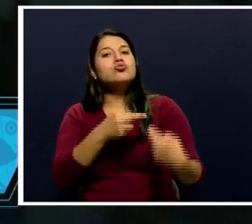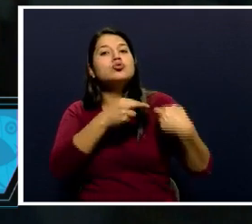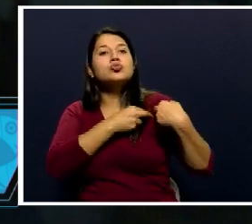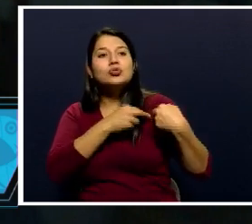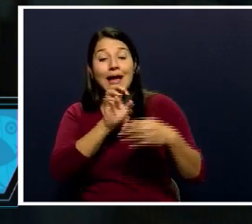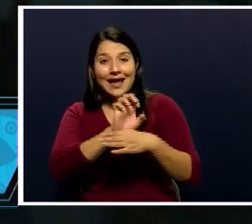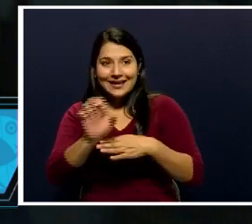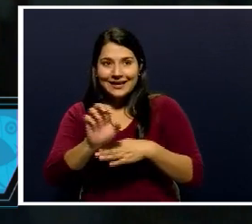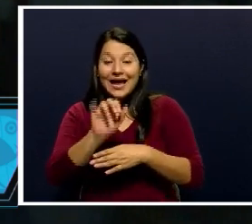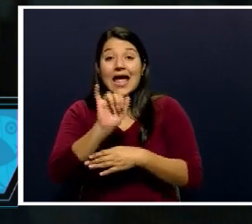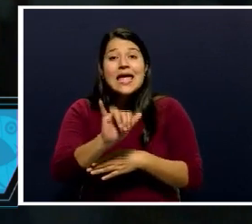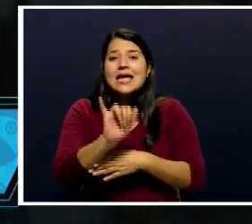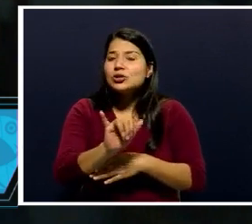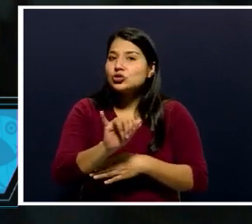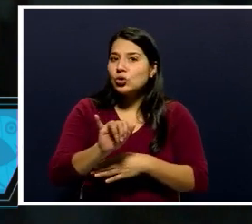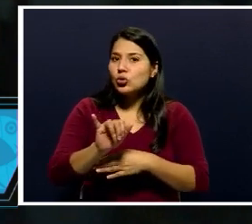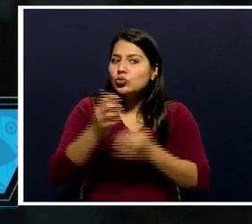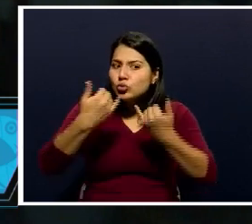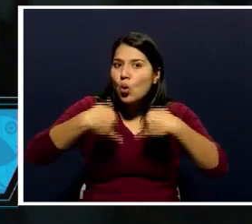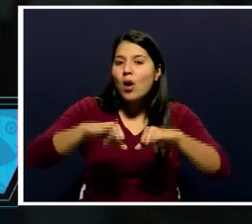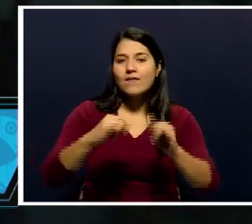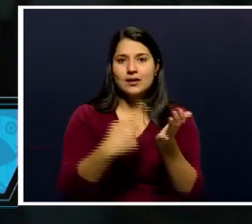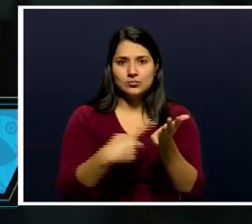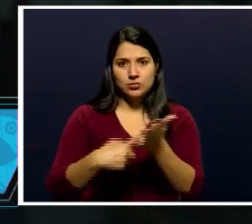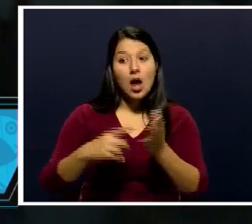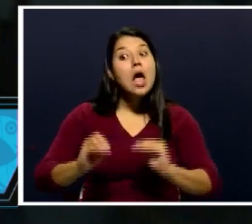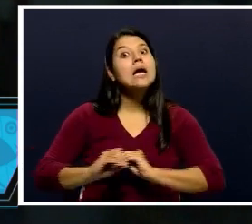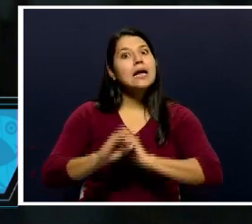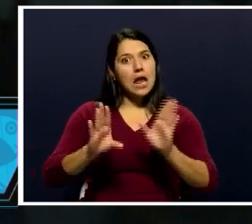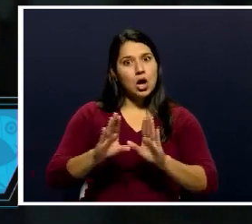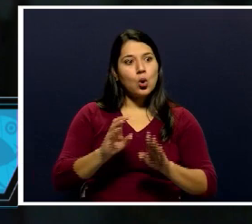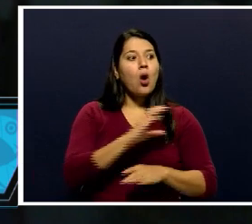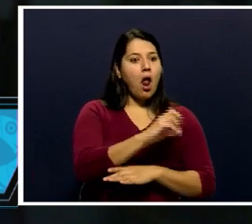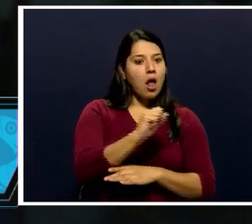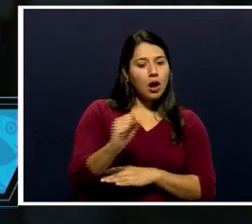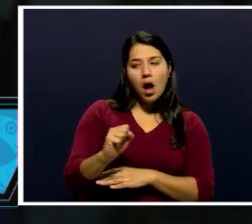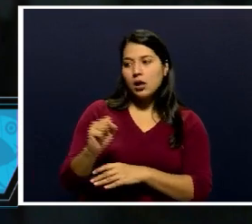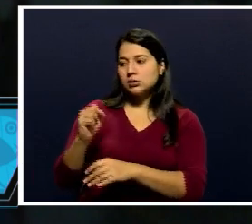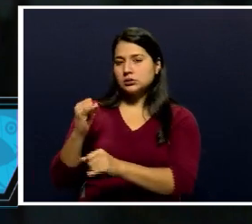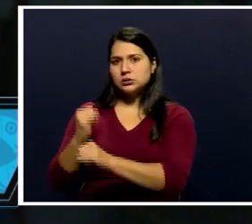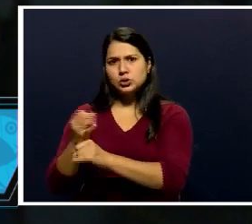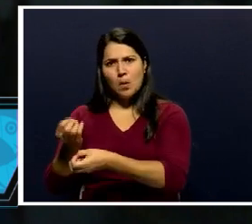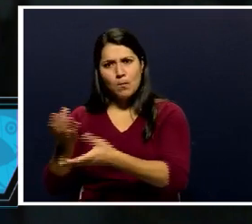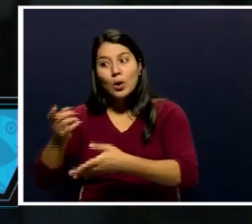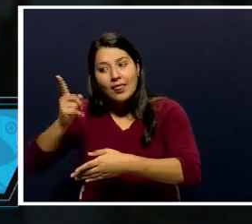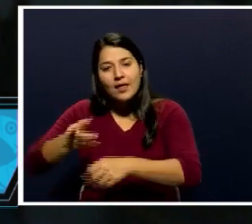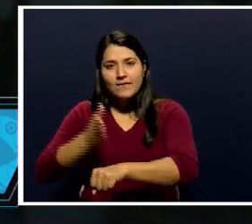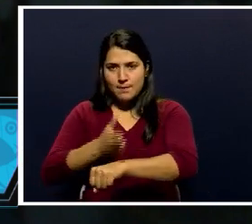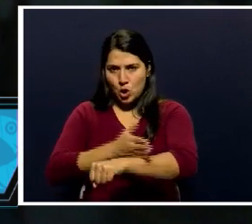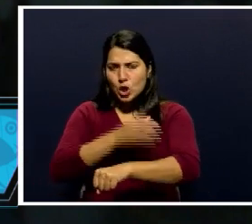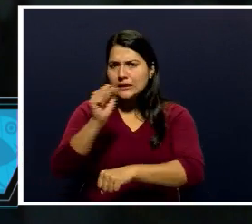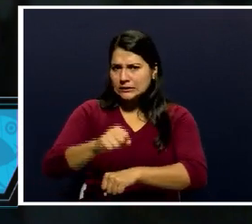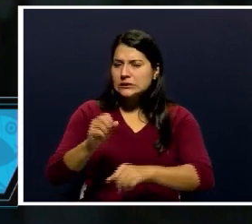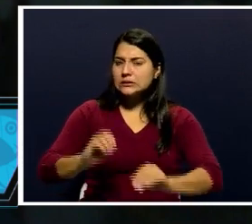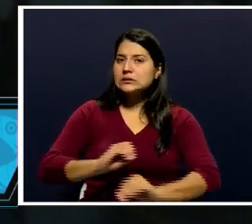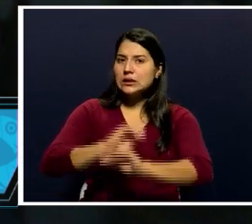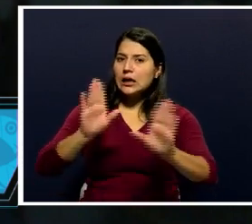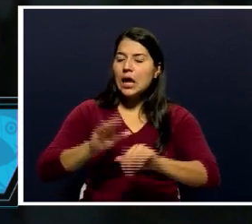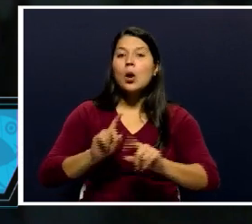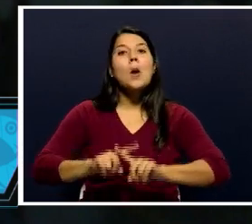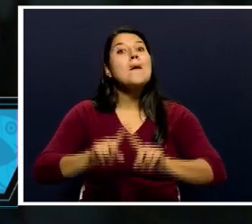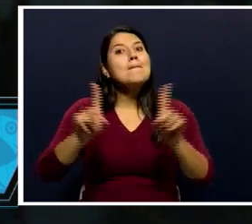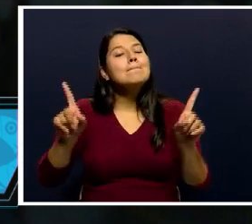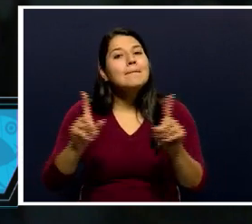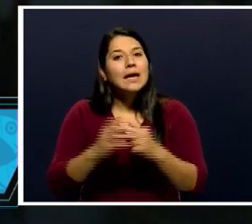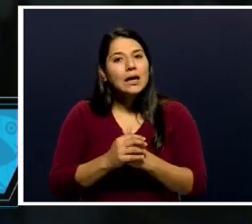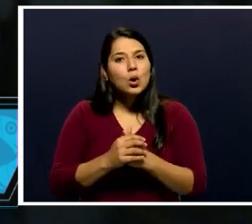Eso no se ha levantado de la mesa de discusión. Claro que hay que mejorar, pero para muchos sectores que tienen